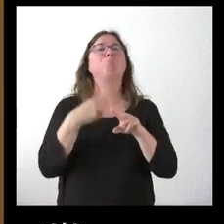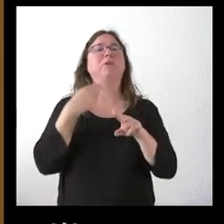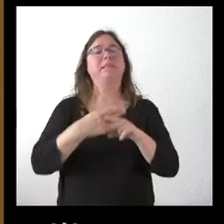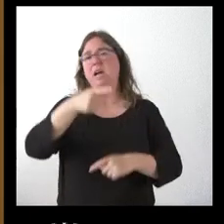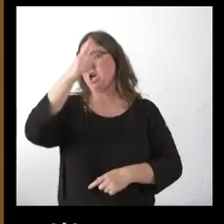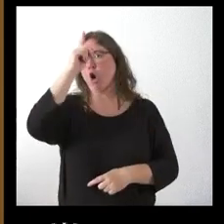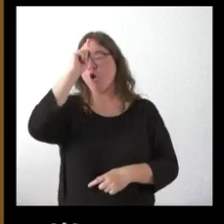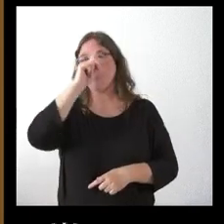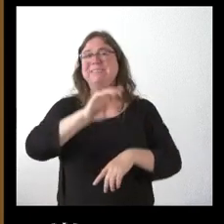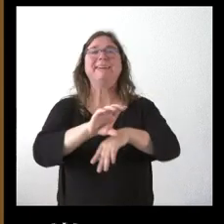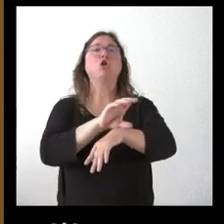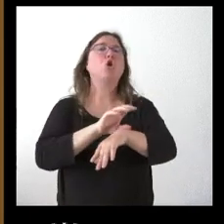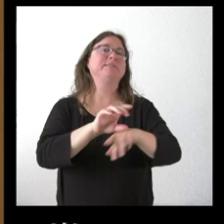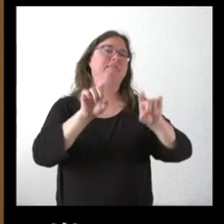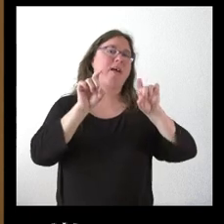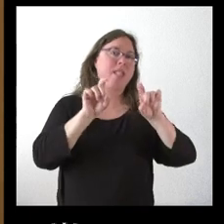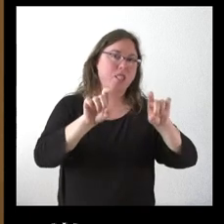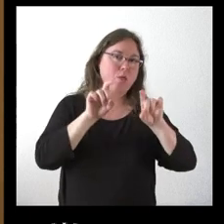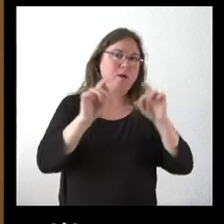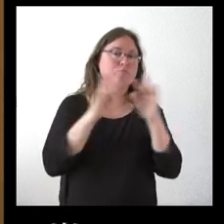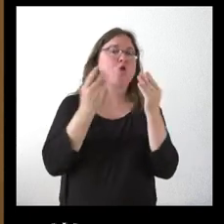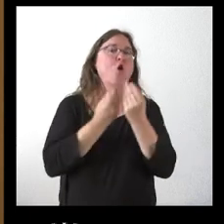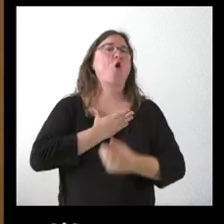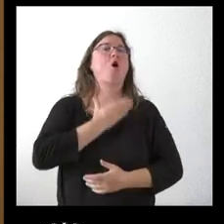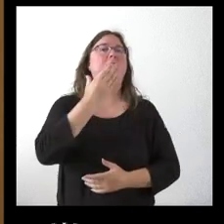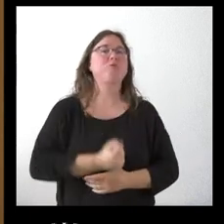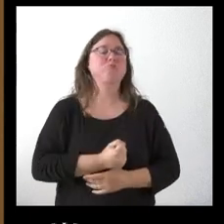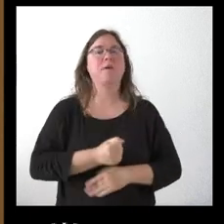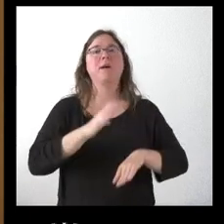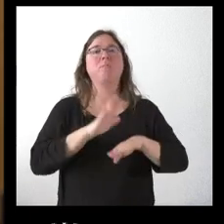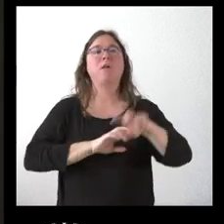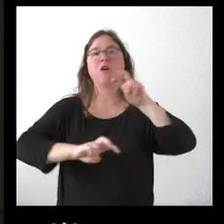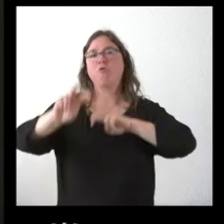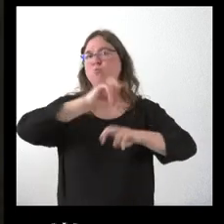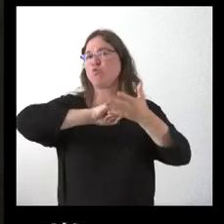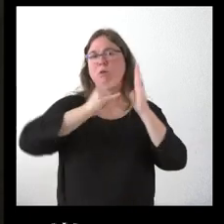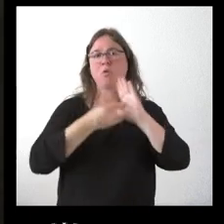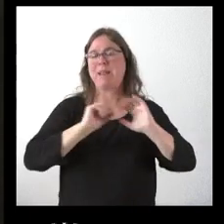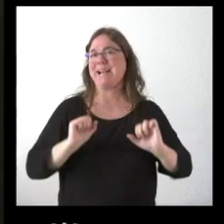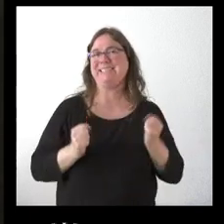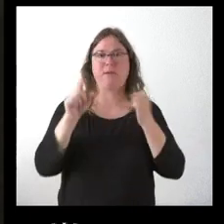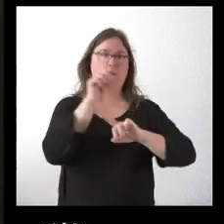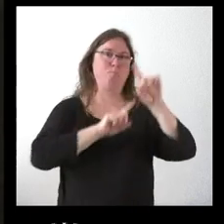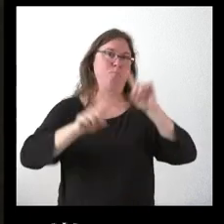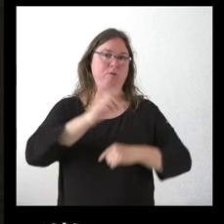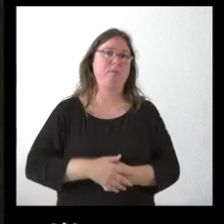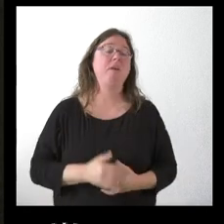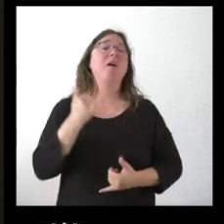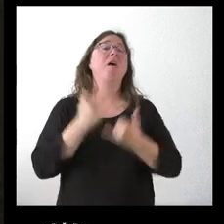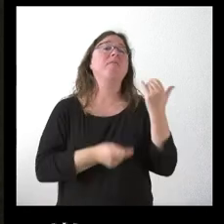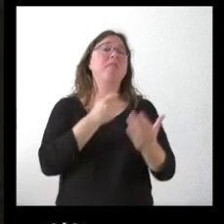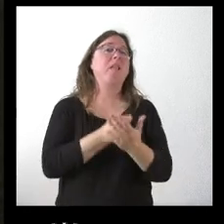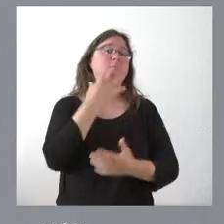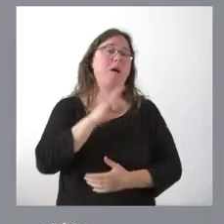en contacto con el Ayuntamiento o viceversa para buscar soluciones para resolver el problema que al final pagan los